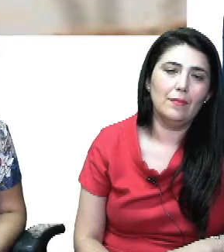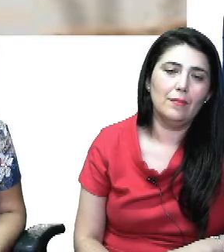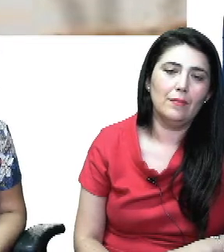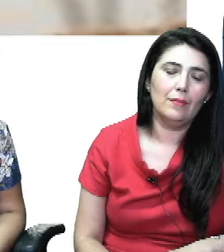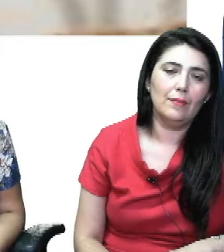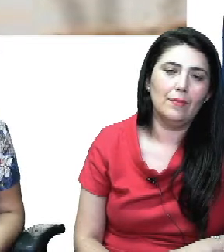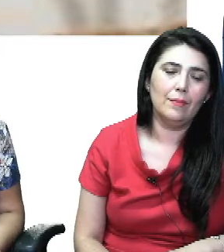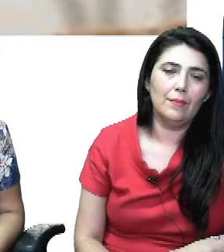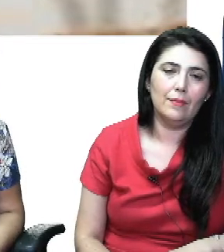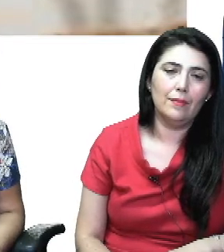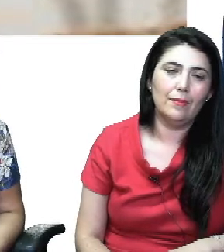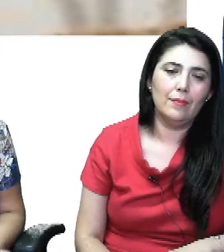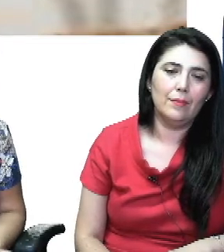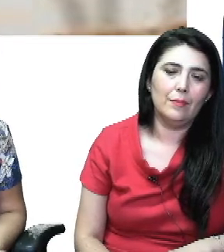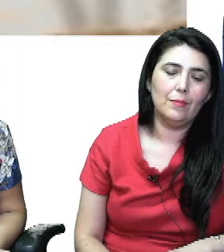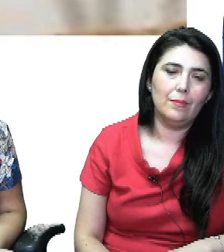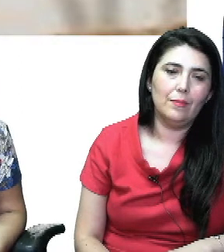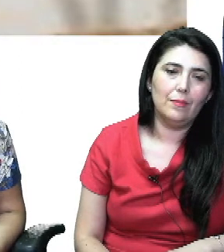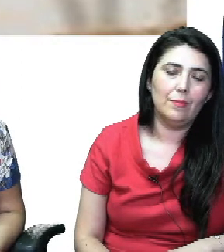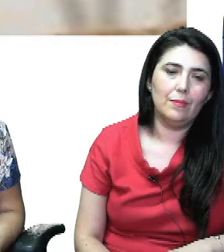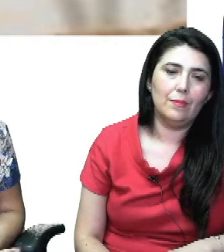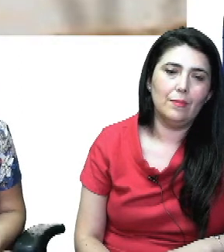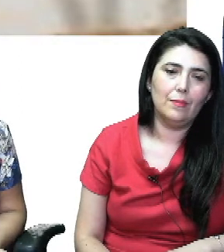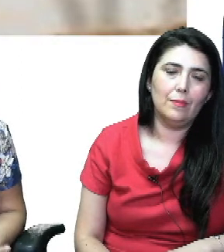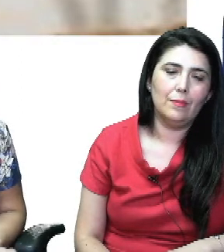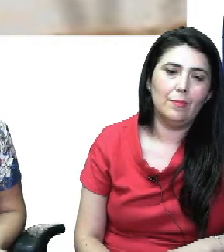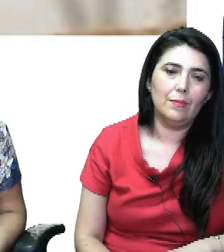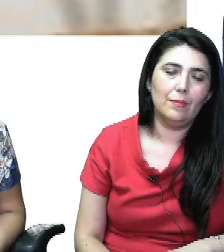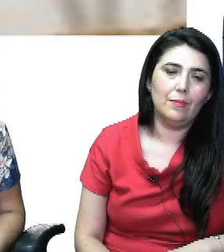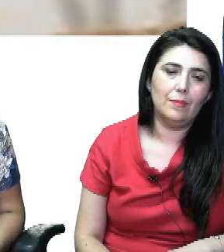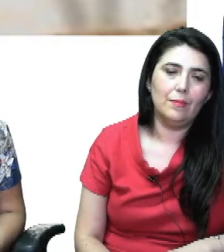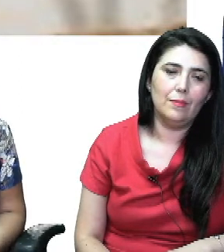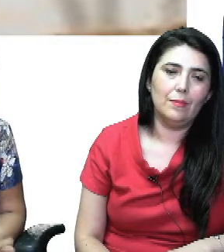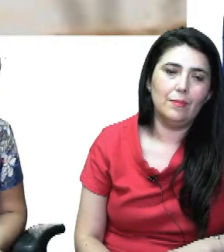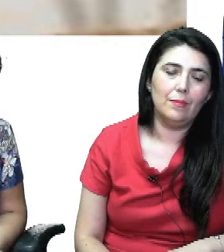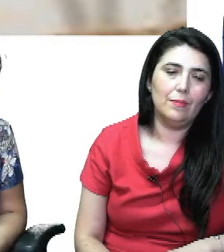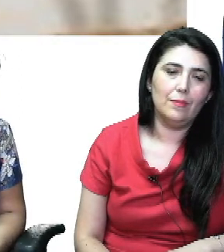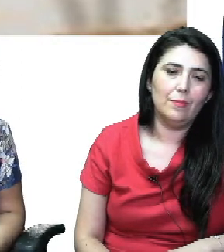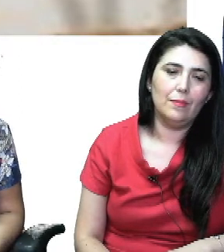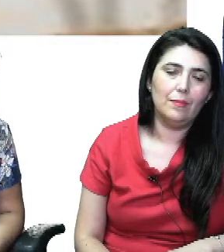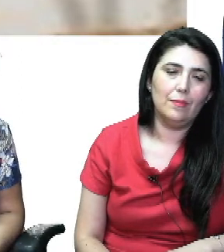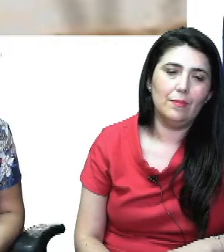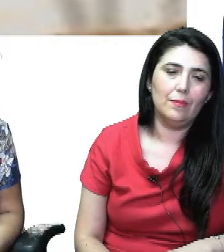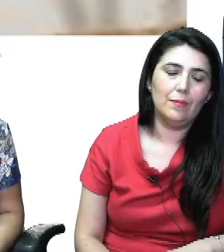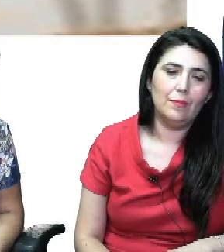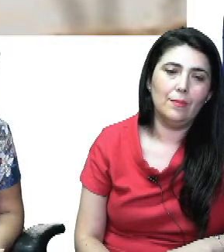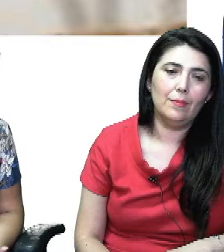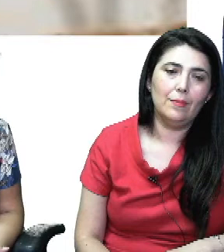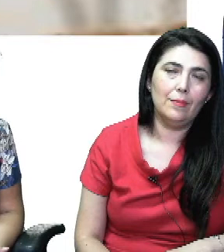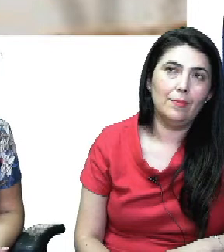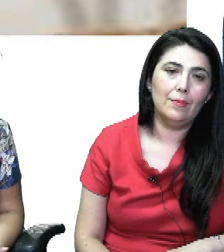potente a las personas en situación de vulnerabilidad, con condiciones de vulnerabilidad previa. Y además también relacionado con